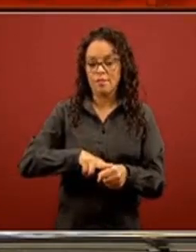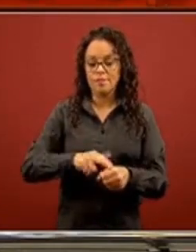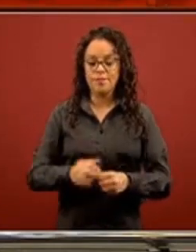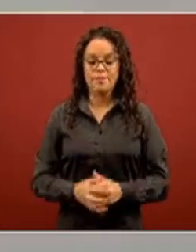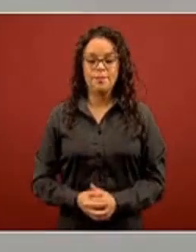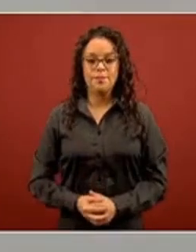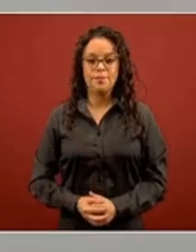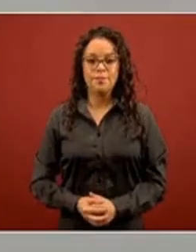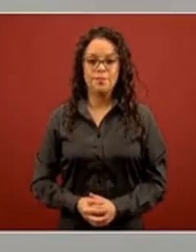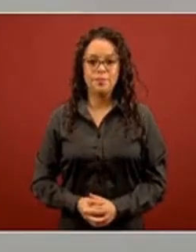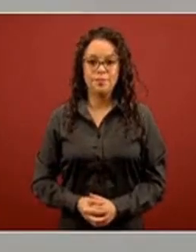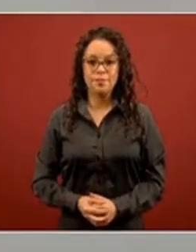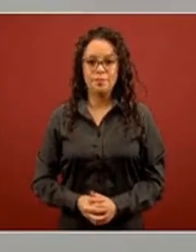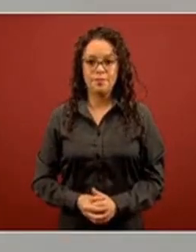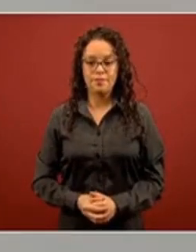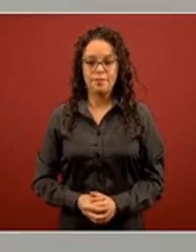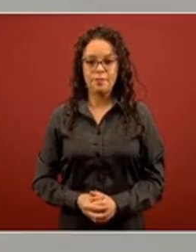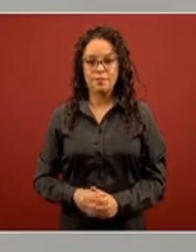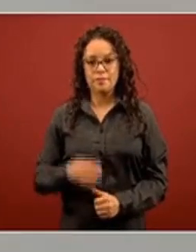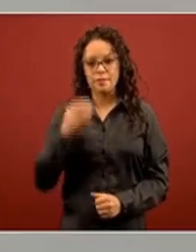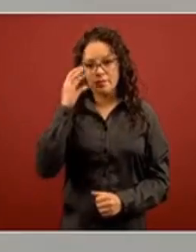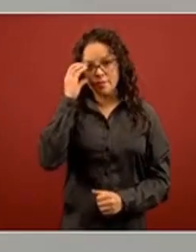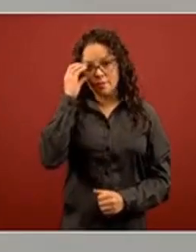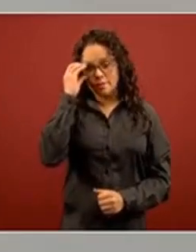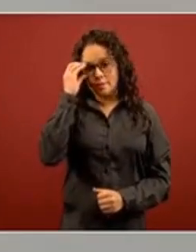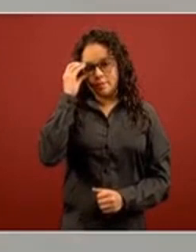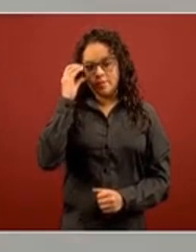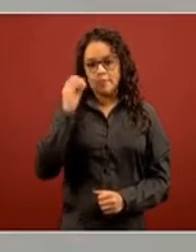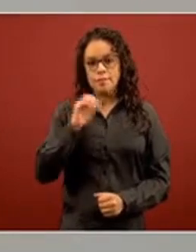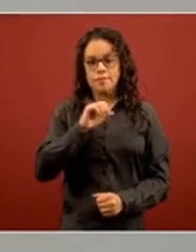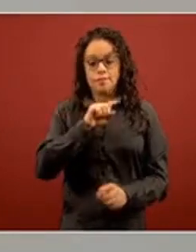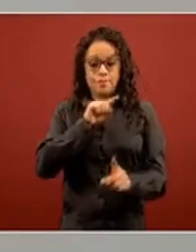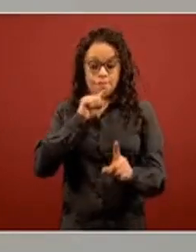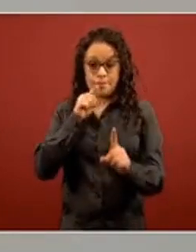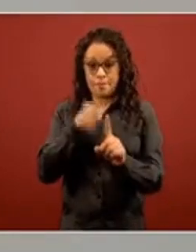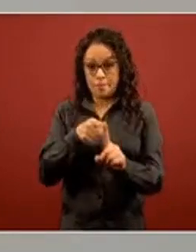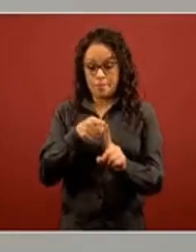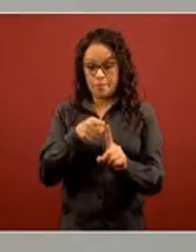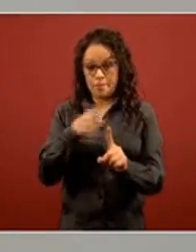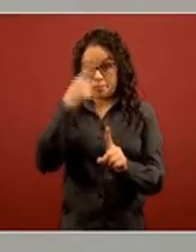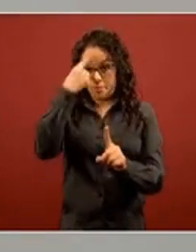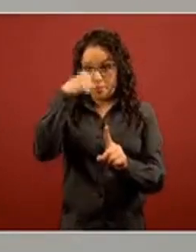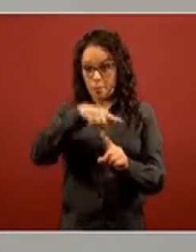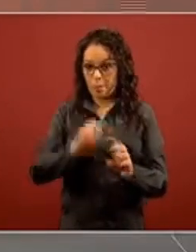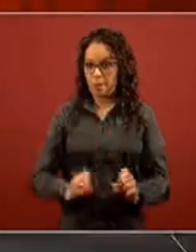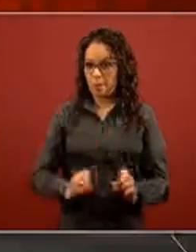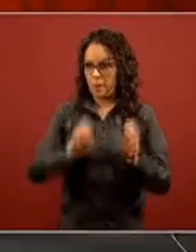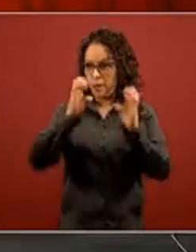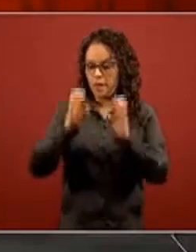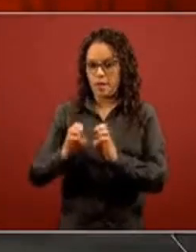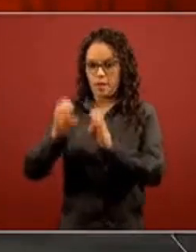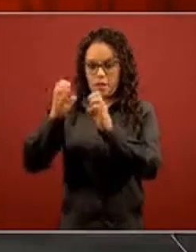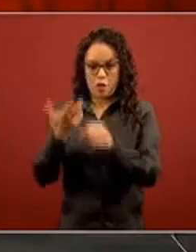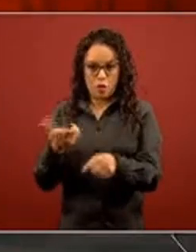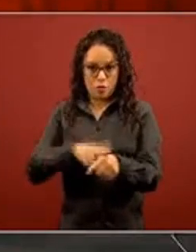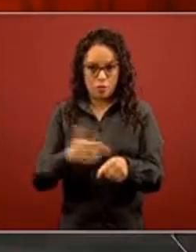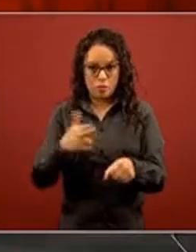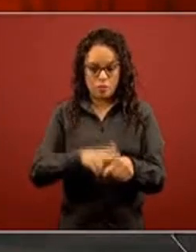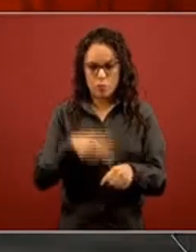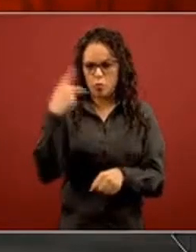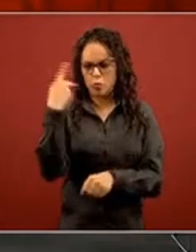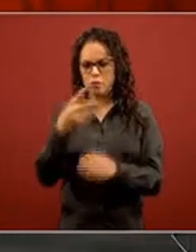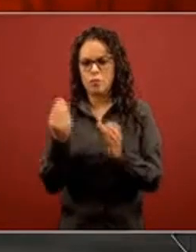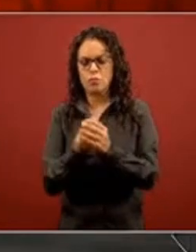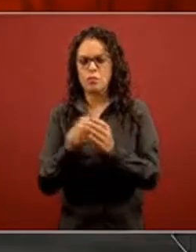Por lo que respecta a la seguridad en los hospitales, podemos decir que